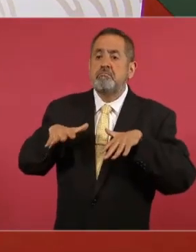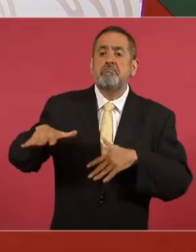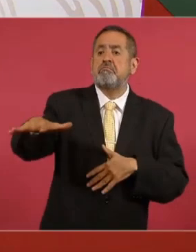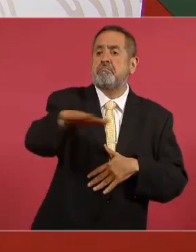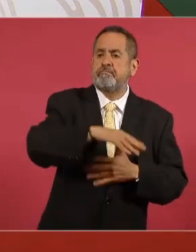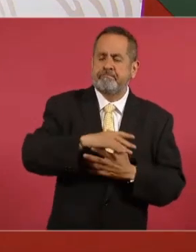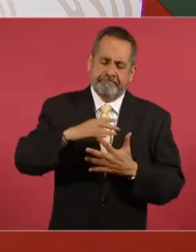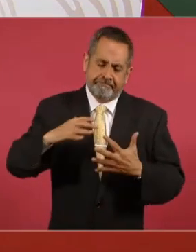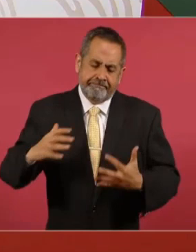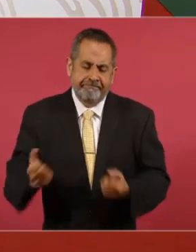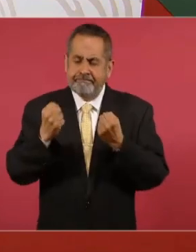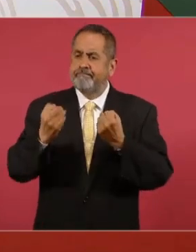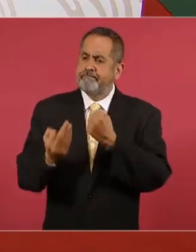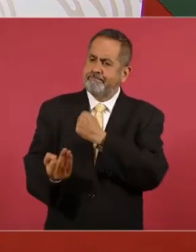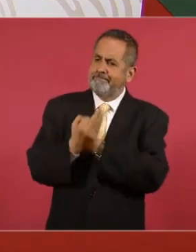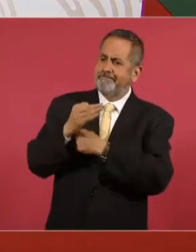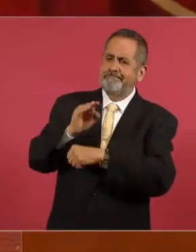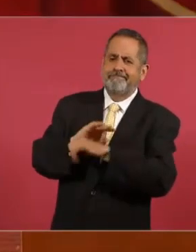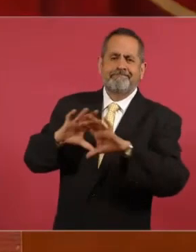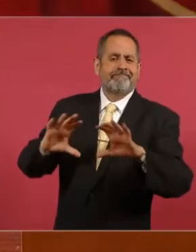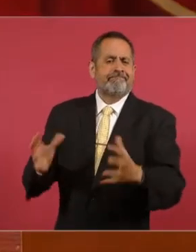salvar al pueblo.